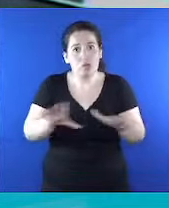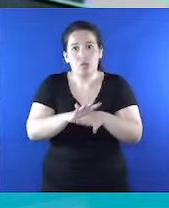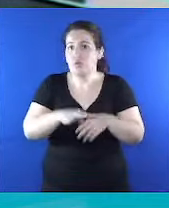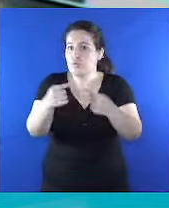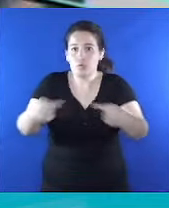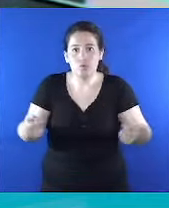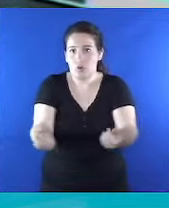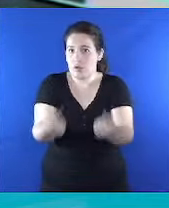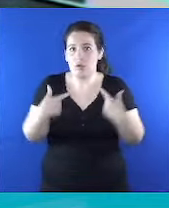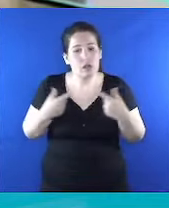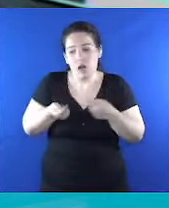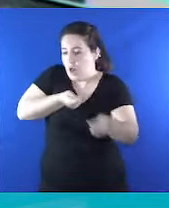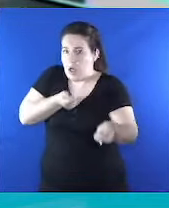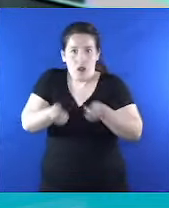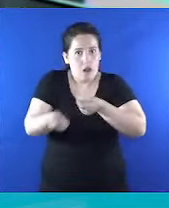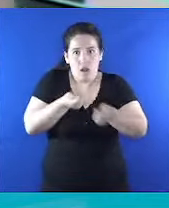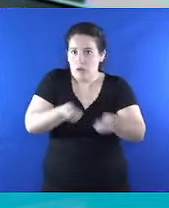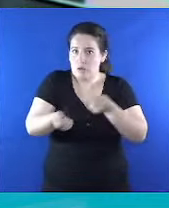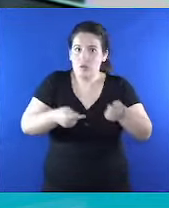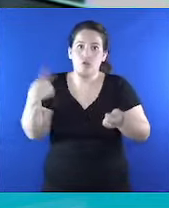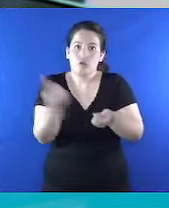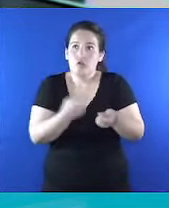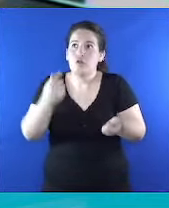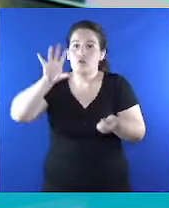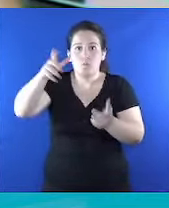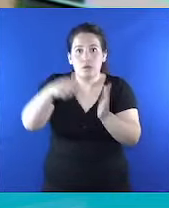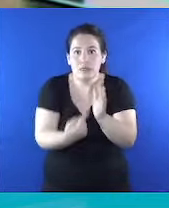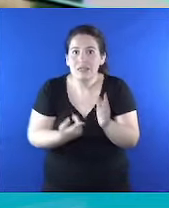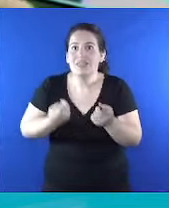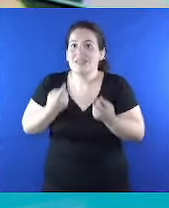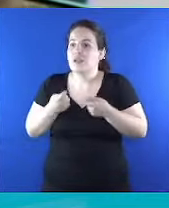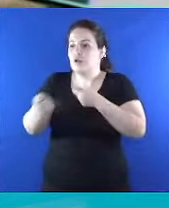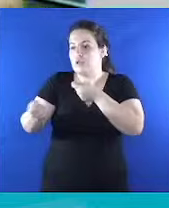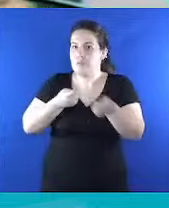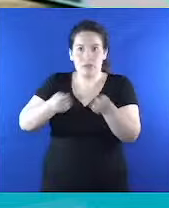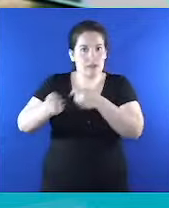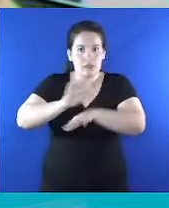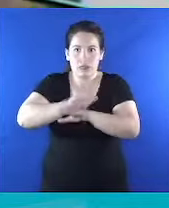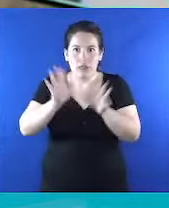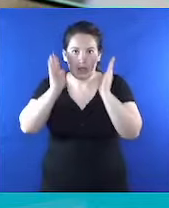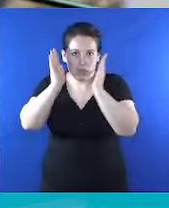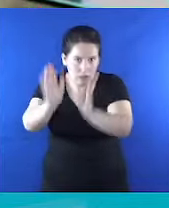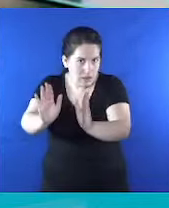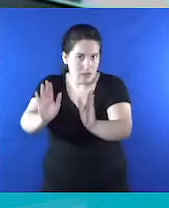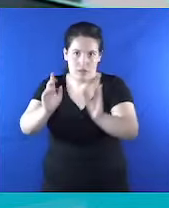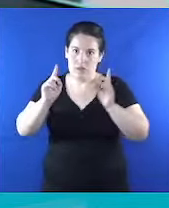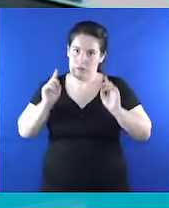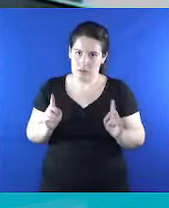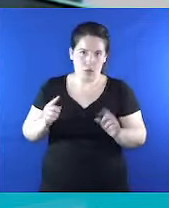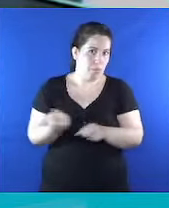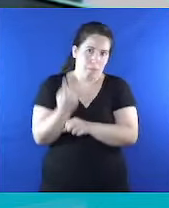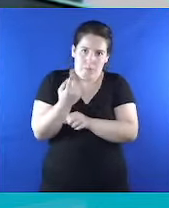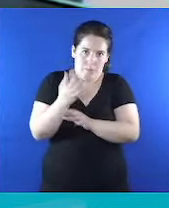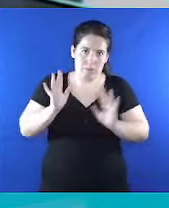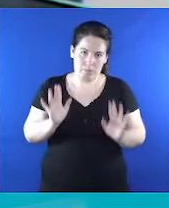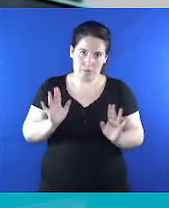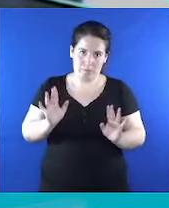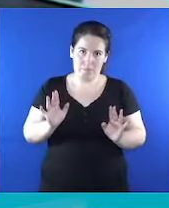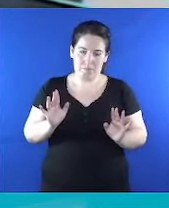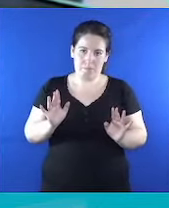Y a partir de eso administrarlo para el sector que nosotros entendemos que hay que administrar y priorizar eh en